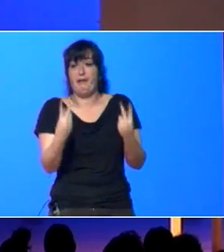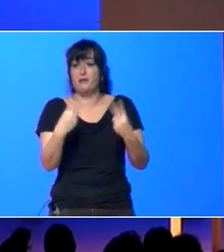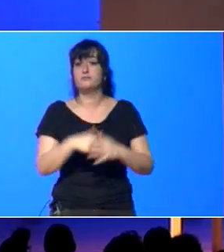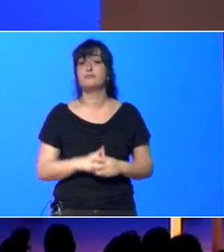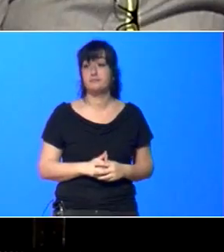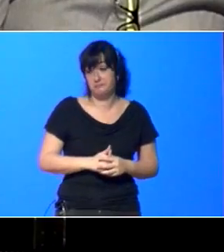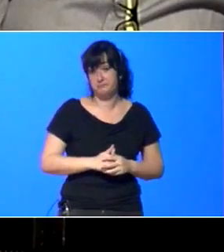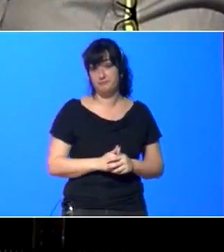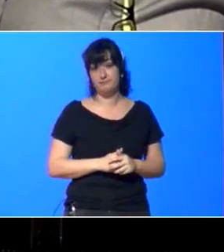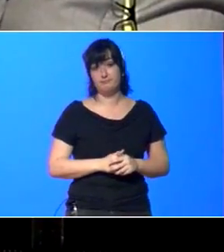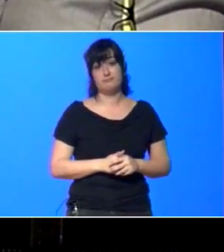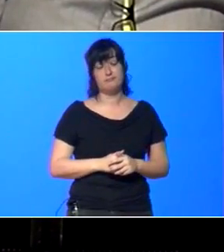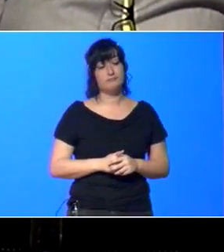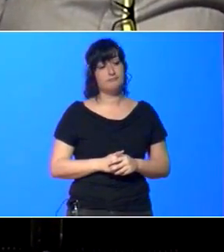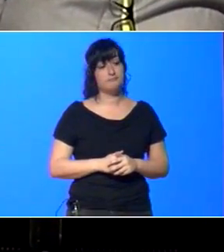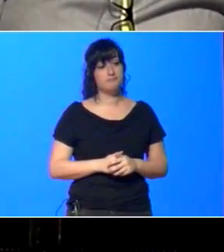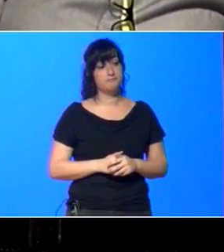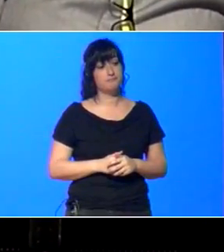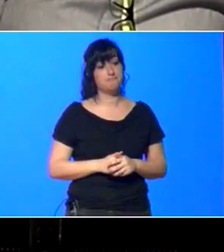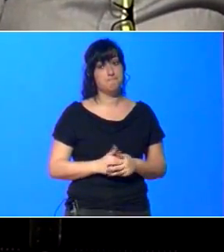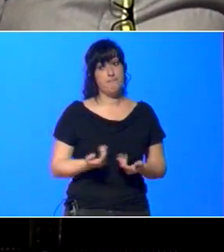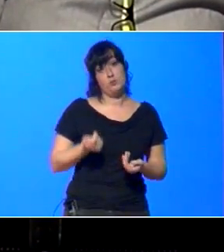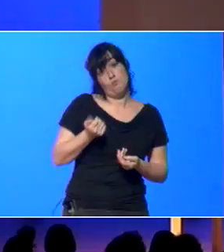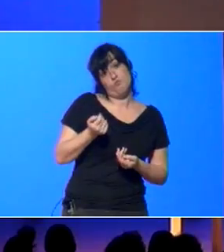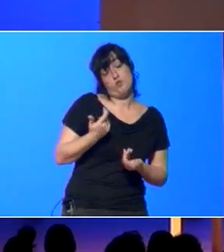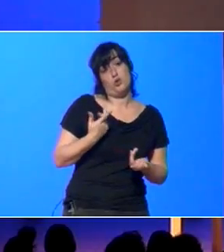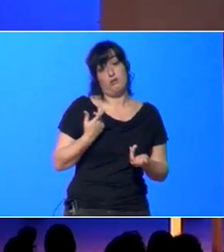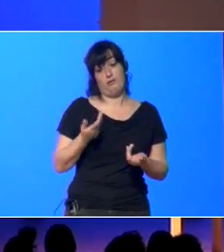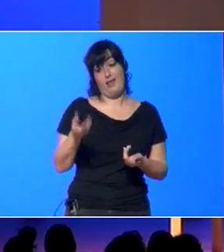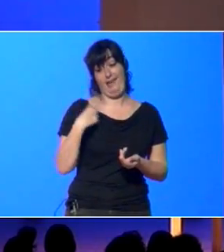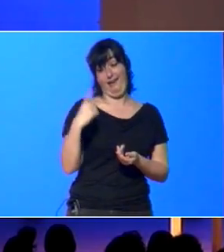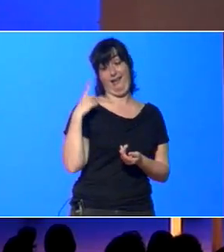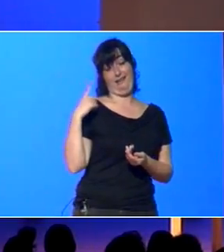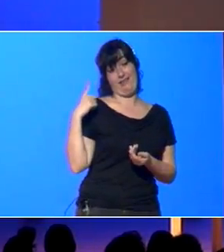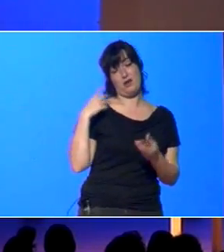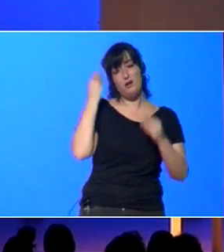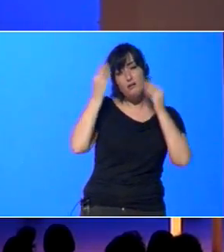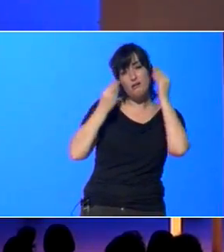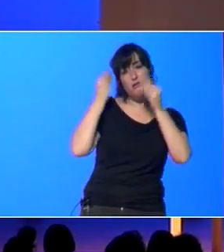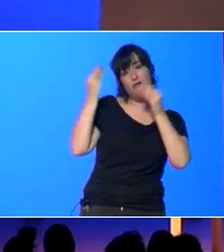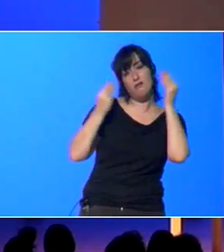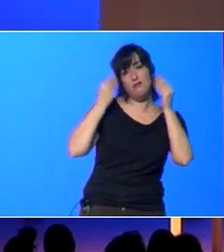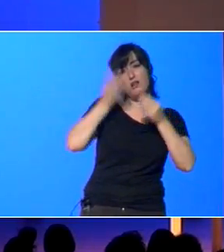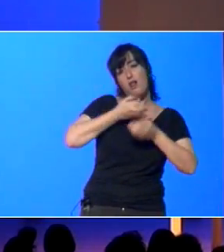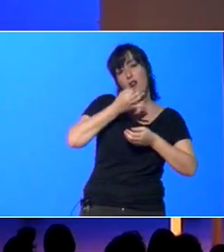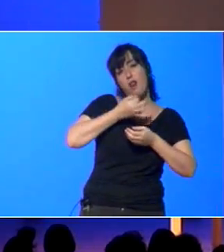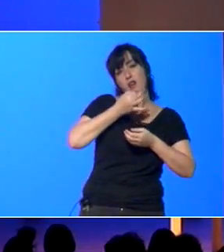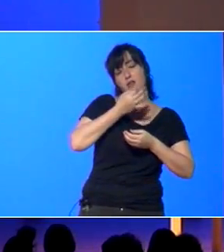Y un poco en referencia a la reflexión de la jornada de ayer, yo digo, joder, me quedé con una